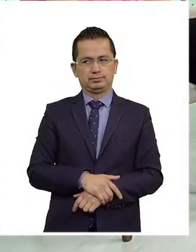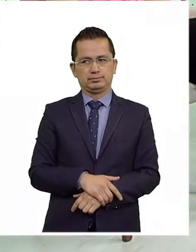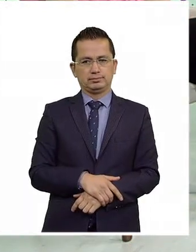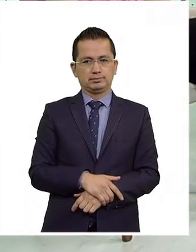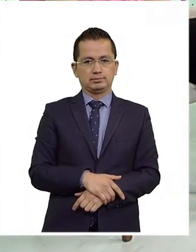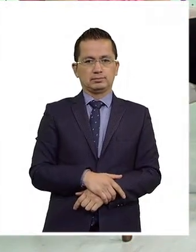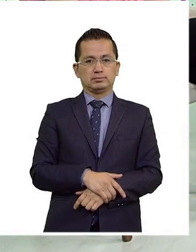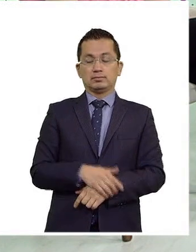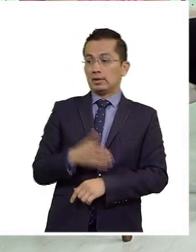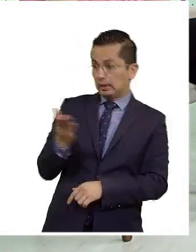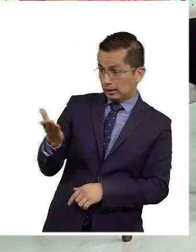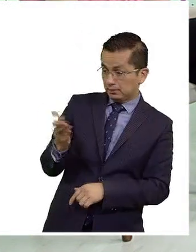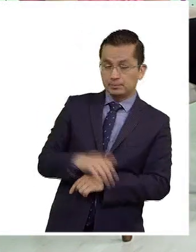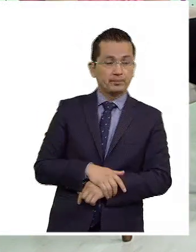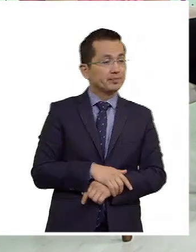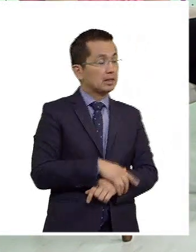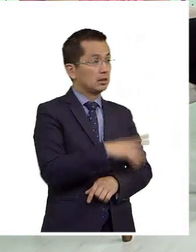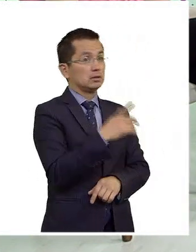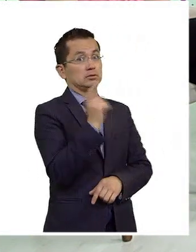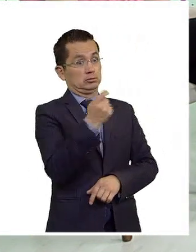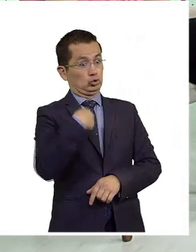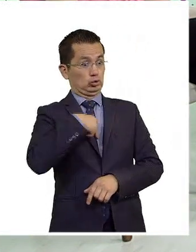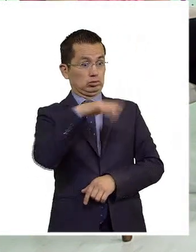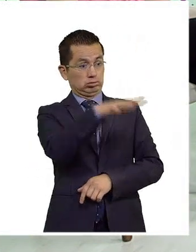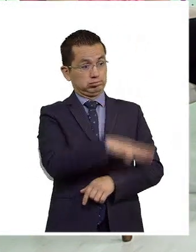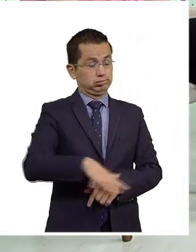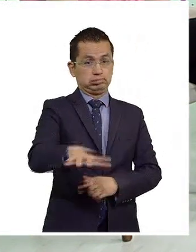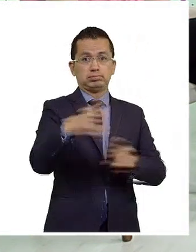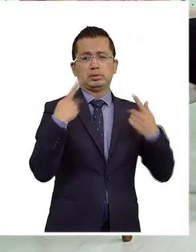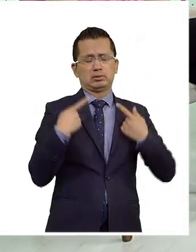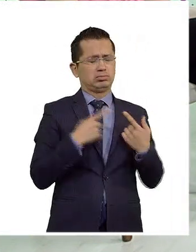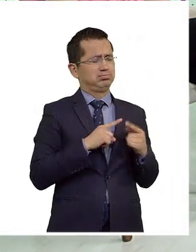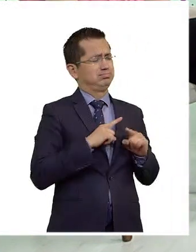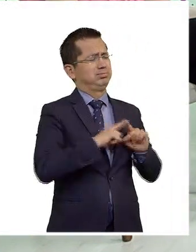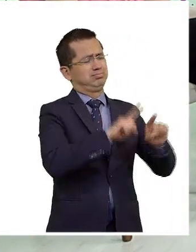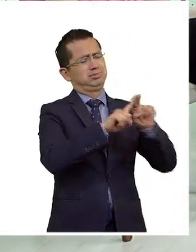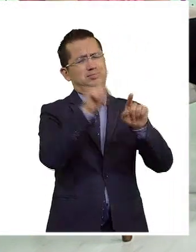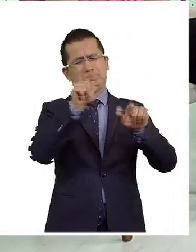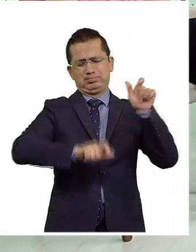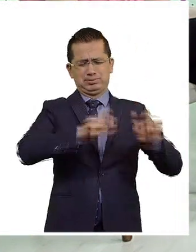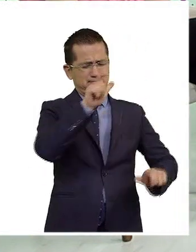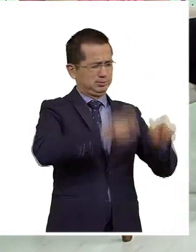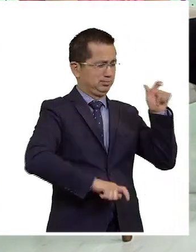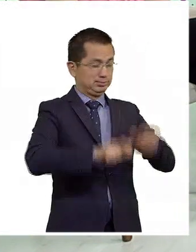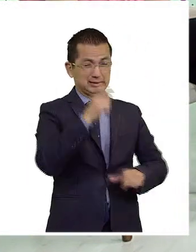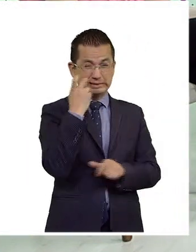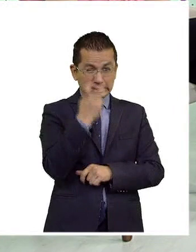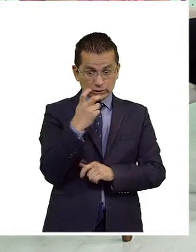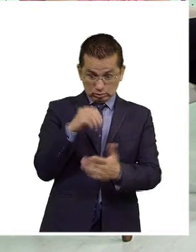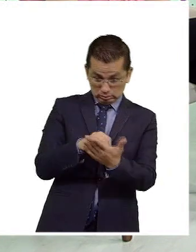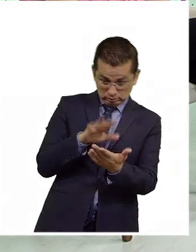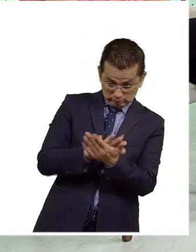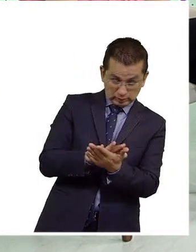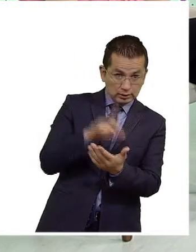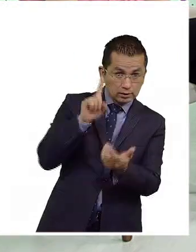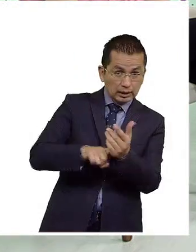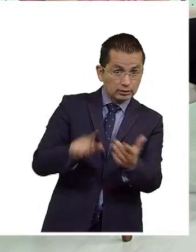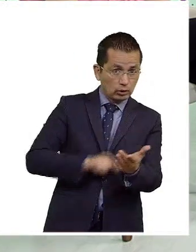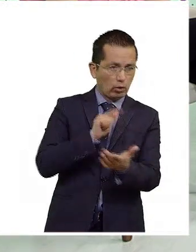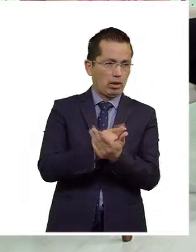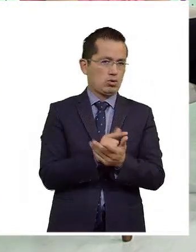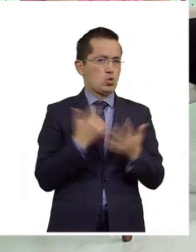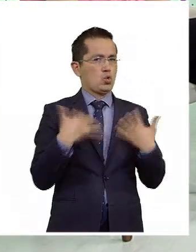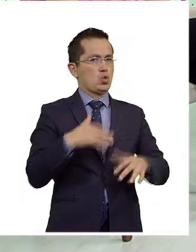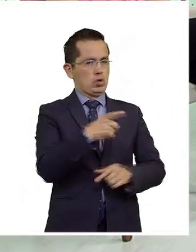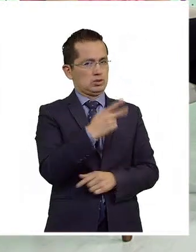Temístocles. Pues vivimos en una sociedad plural, amplia, diversa, y reconocerlo en nuestras leyes, por supuesto que nos enriquece